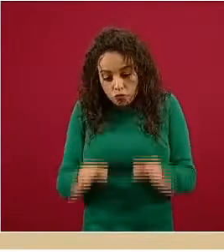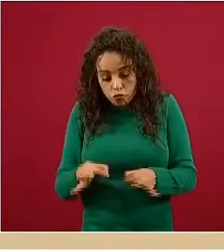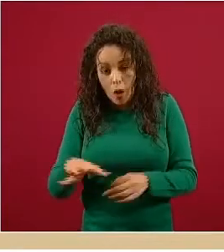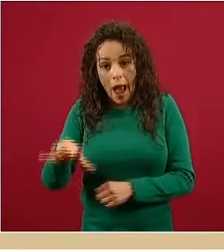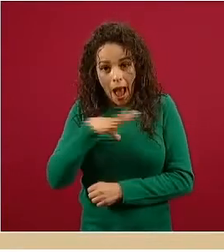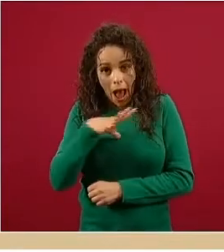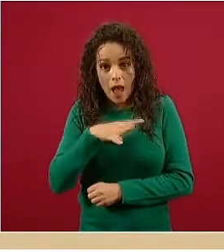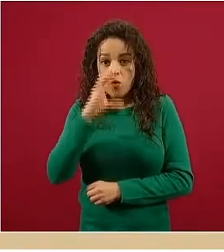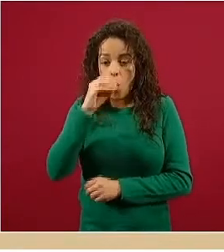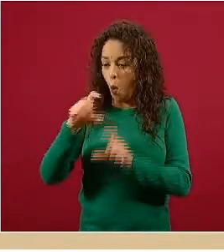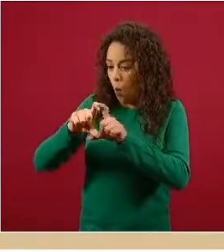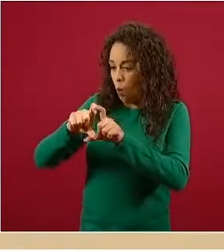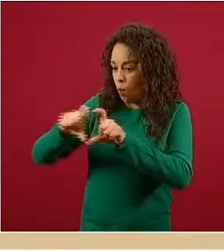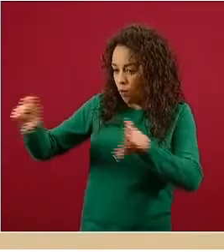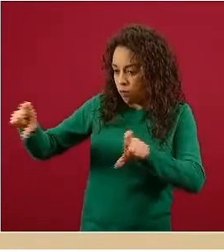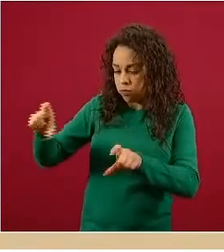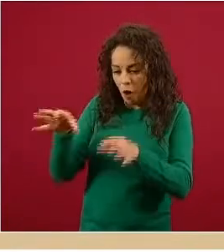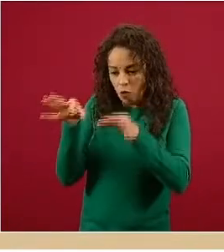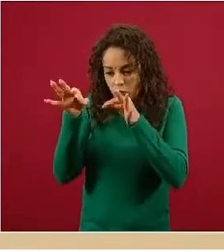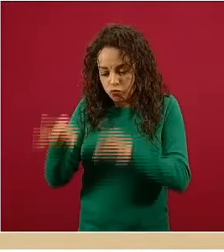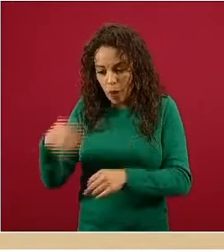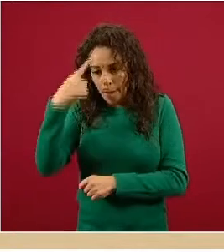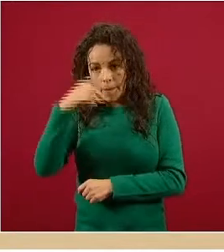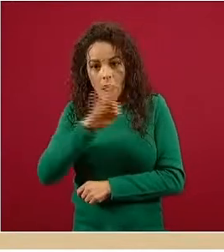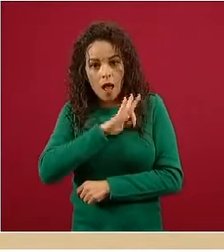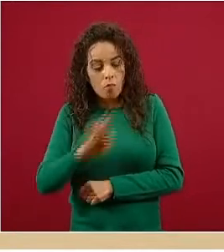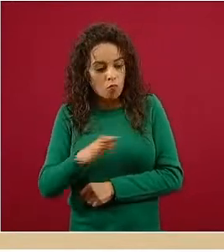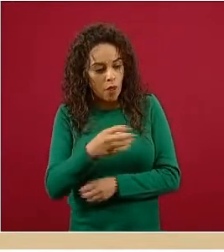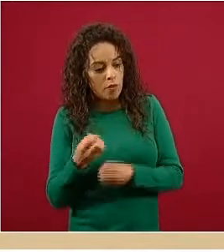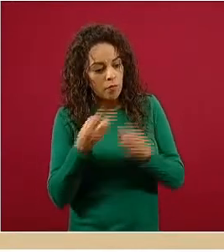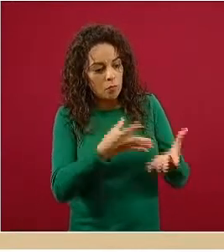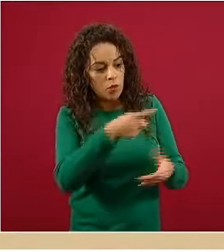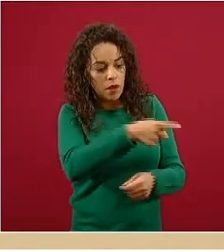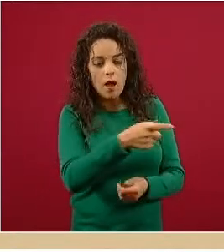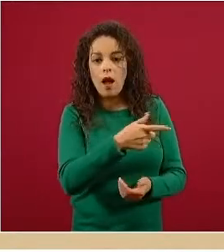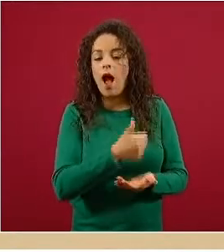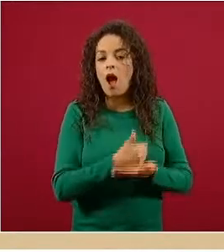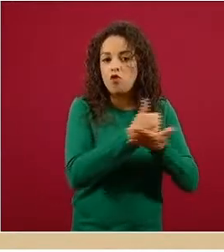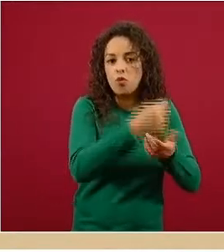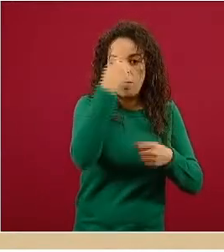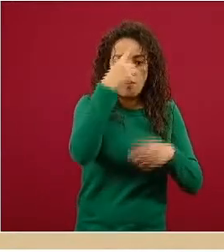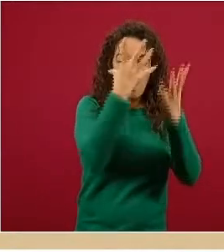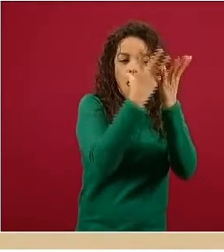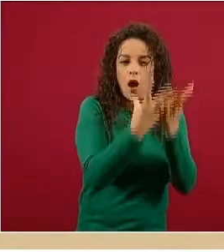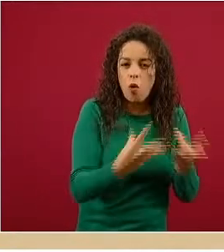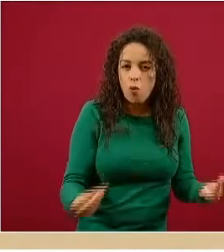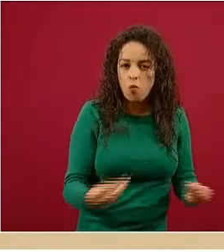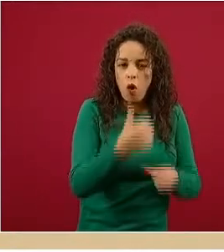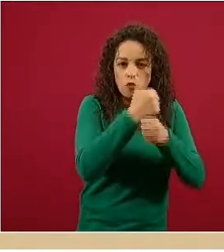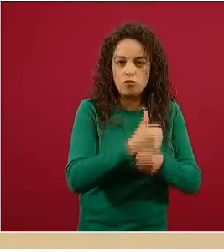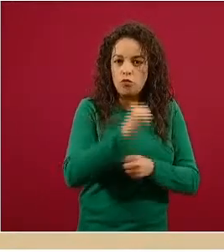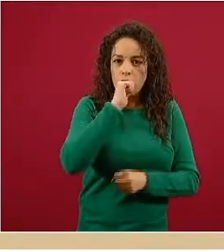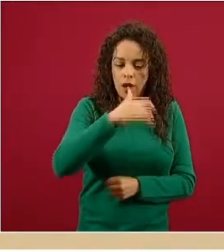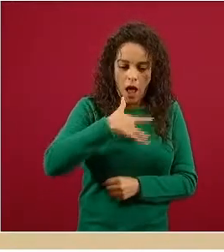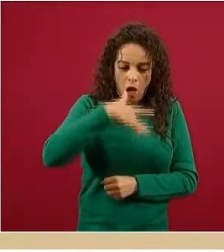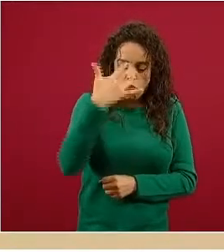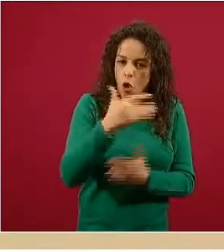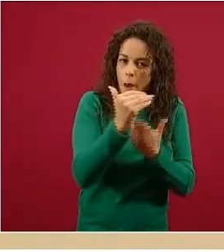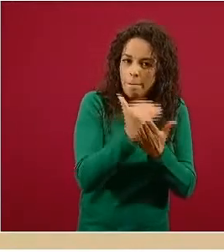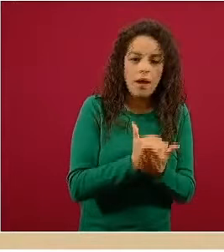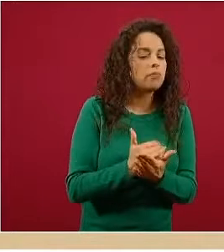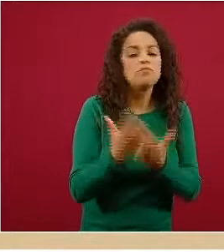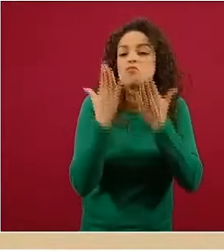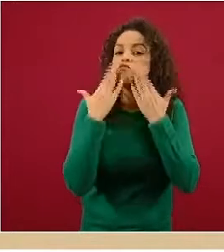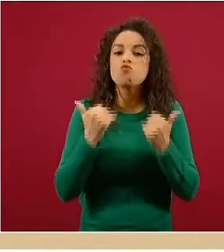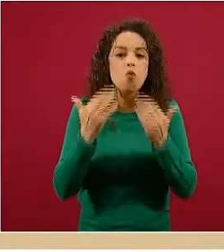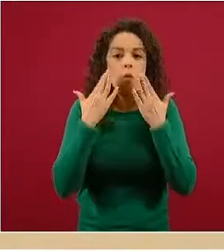bien intencionadas y repito, generalmente es muy bien intencionado. Sin embargo, a veces estas frases lo que hacen es